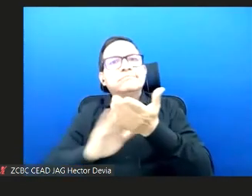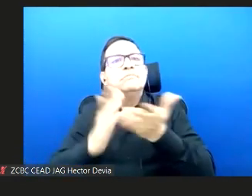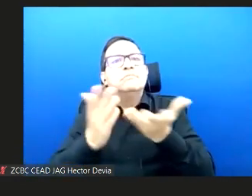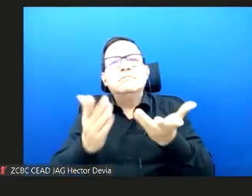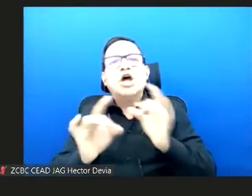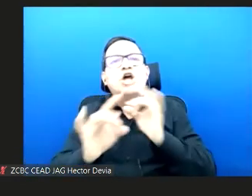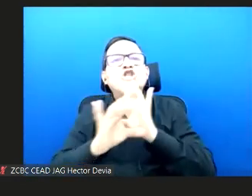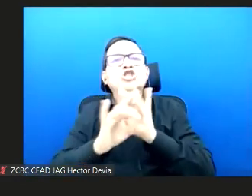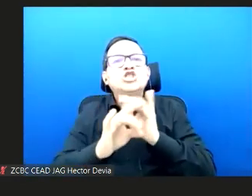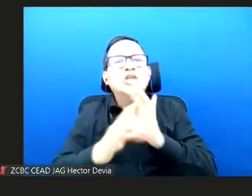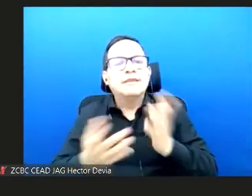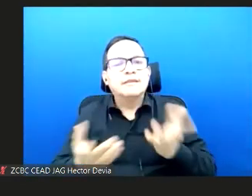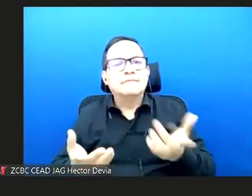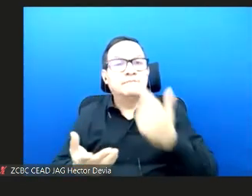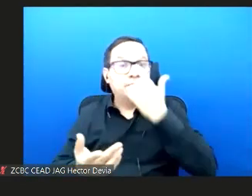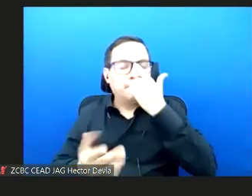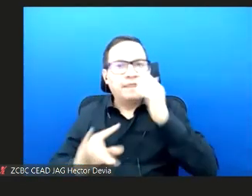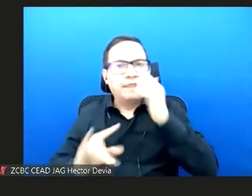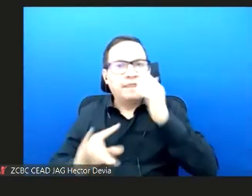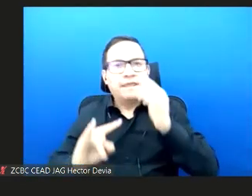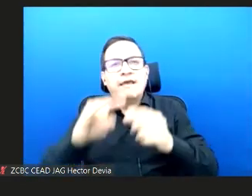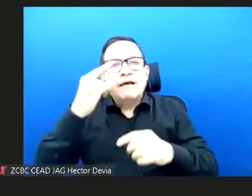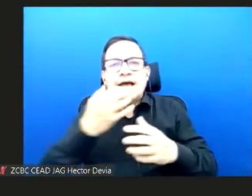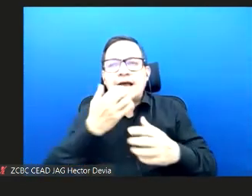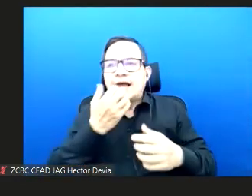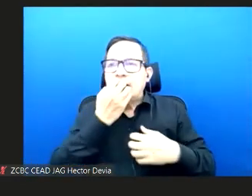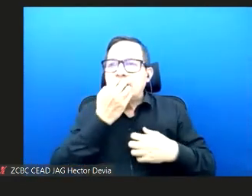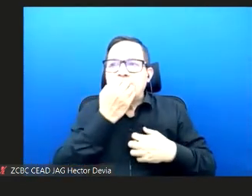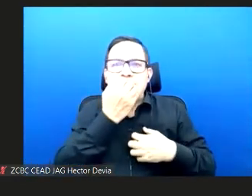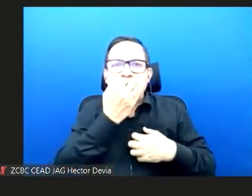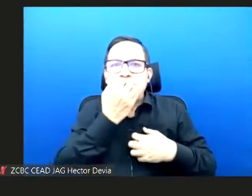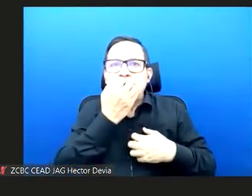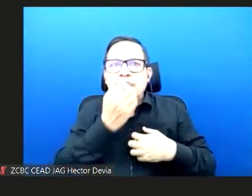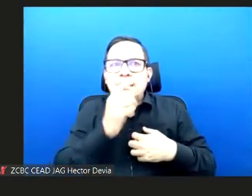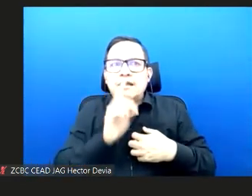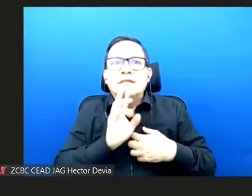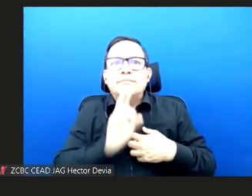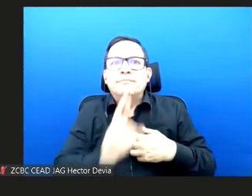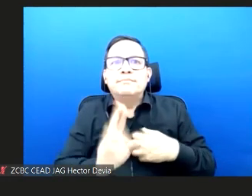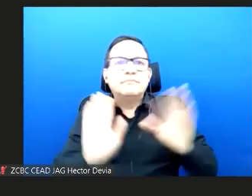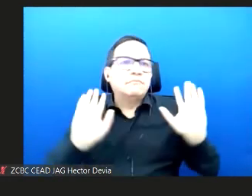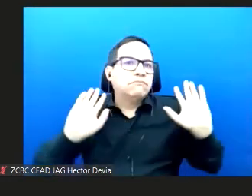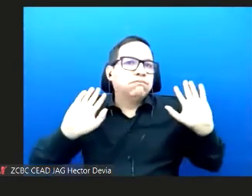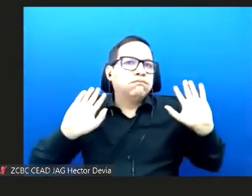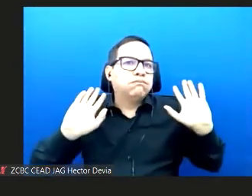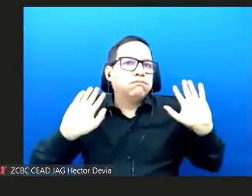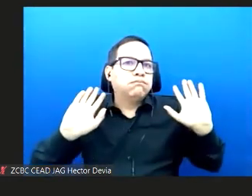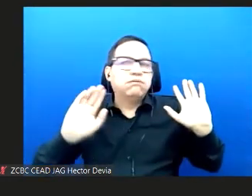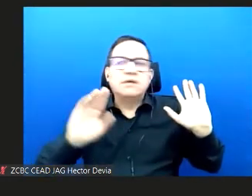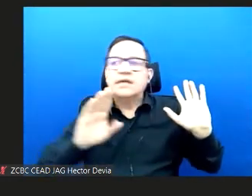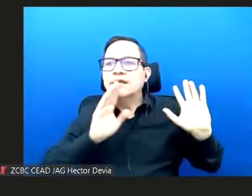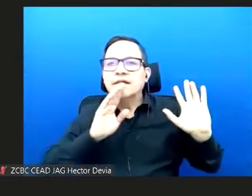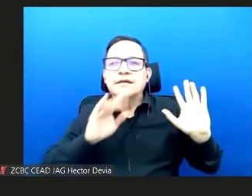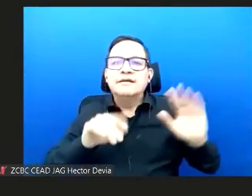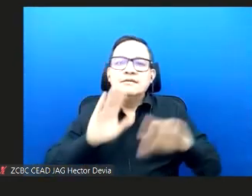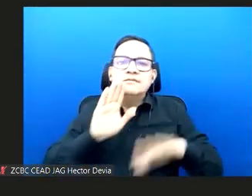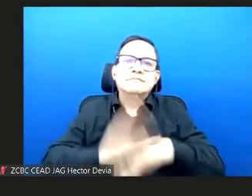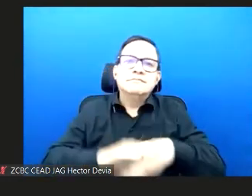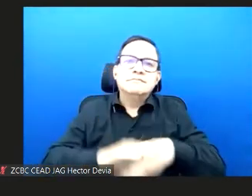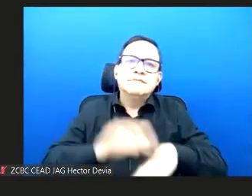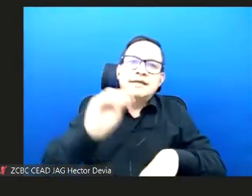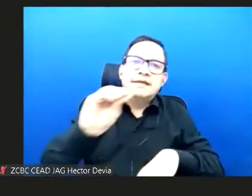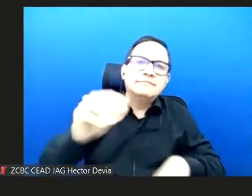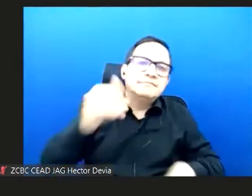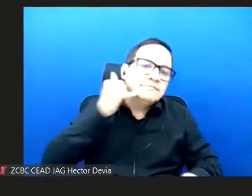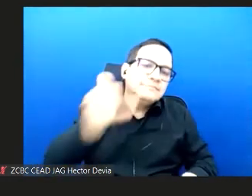si nadie se ofrece a decir la respuesta por el chat, pues nosotros llamamos a alguien azarosamente para